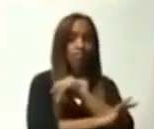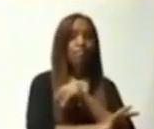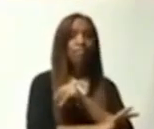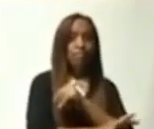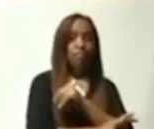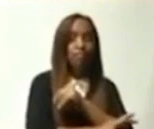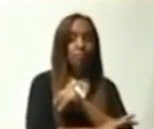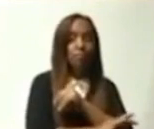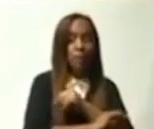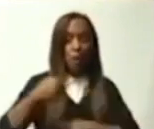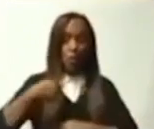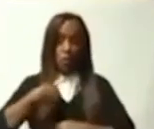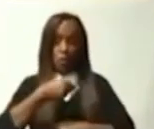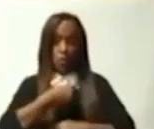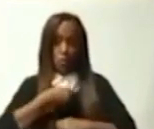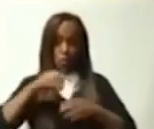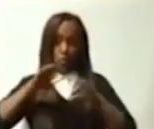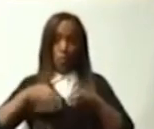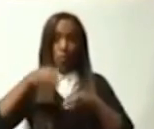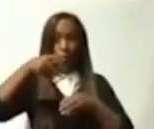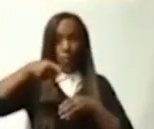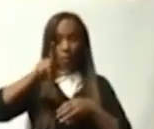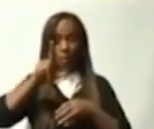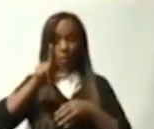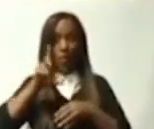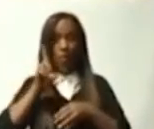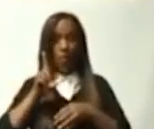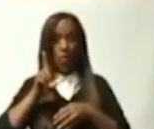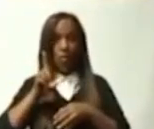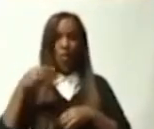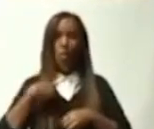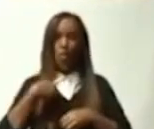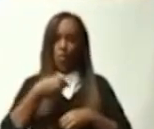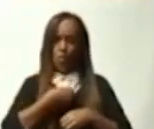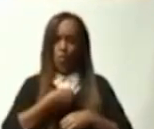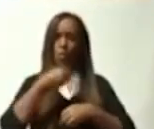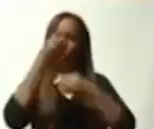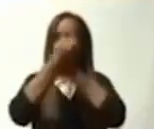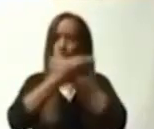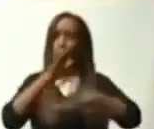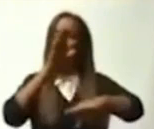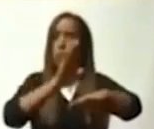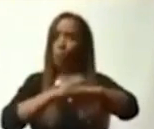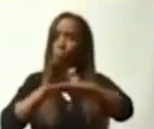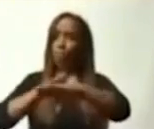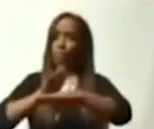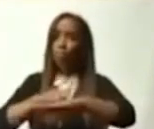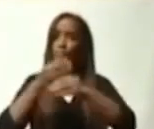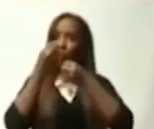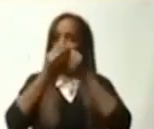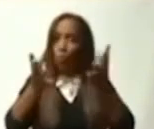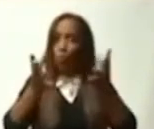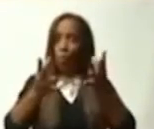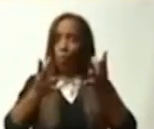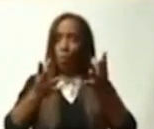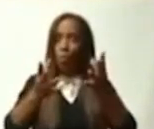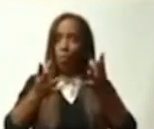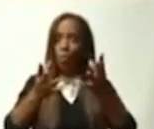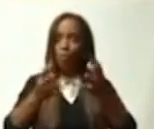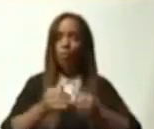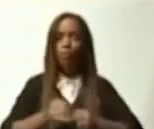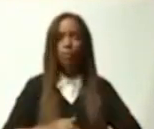a aceptar con nuestro voto la renuncia de este colega. Pero a la vez lanzamos esas